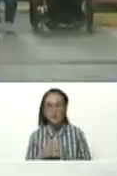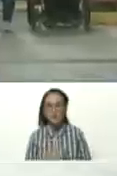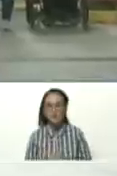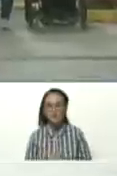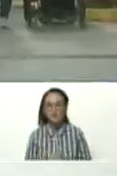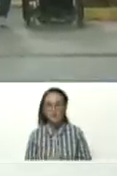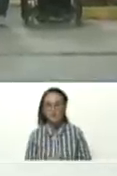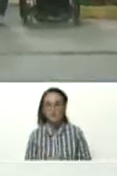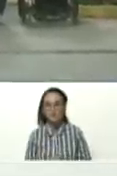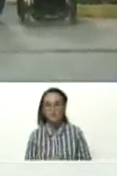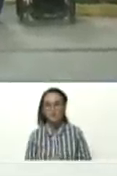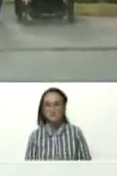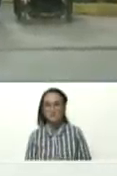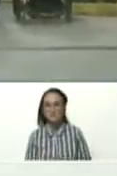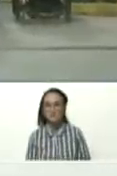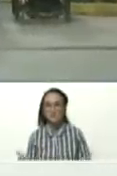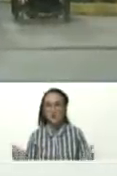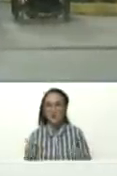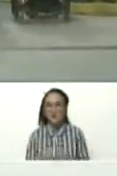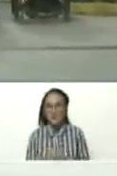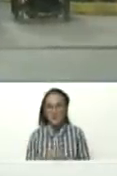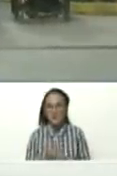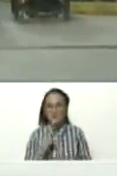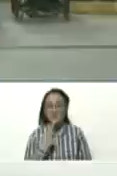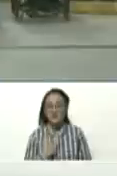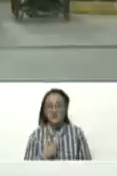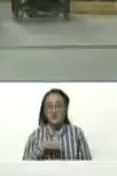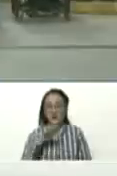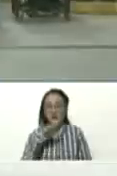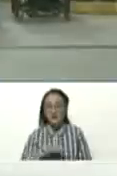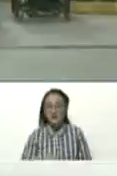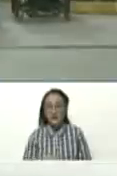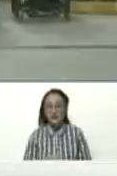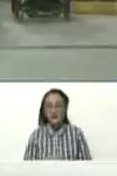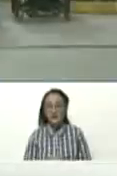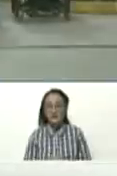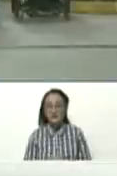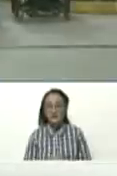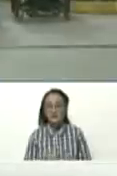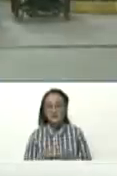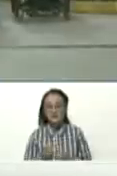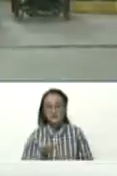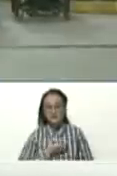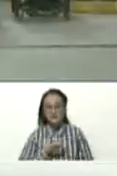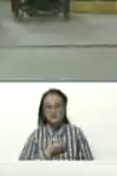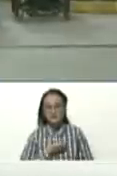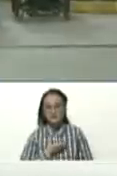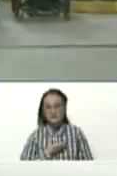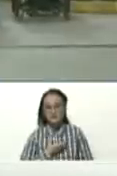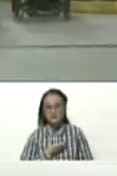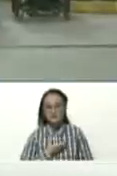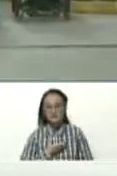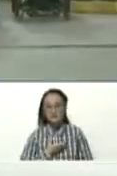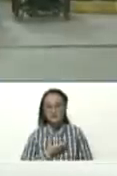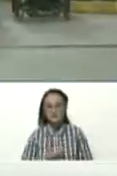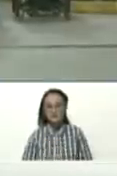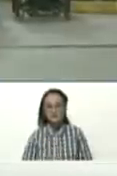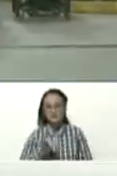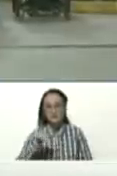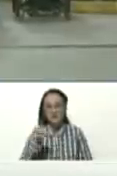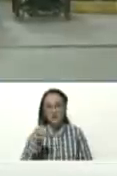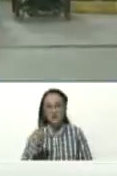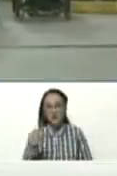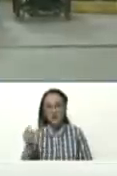Tacarigua. Acompañada, me dicen que está el compañero alcalde Johan Castillo. Tañeda,